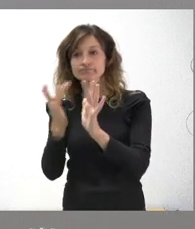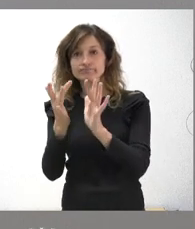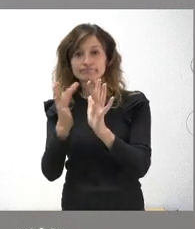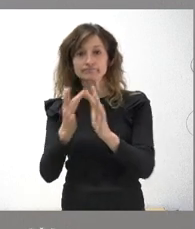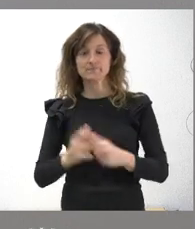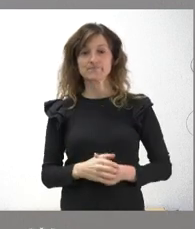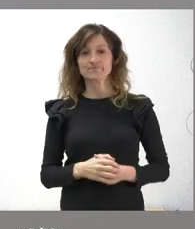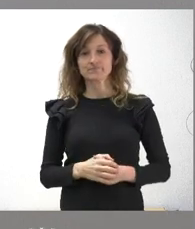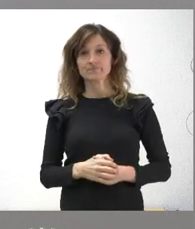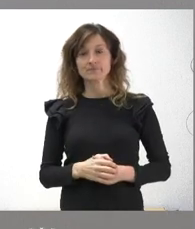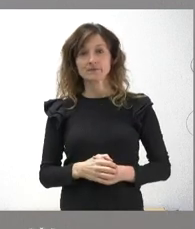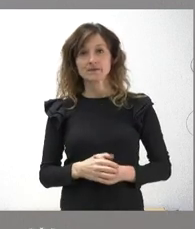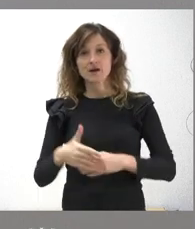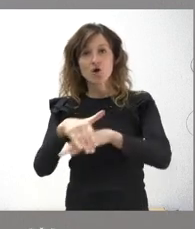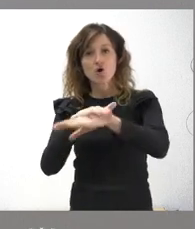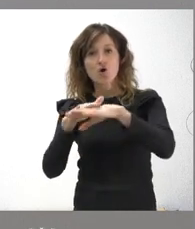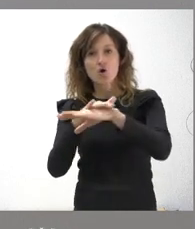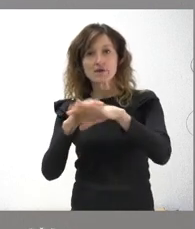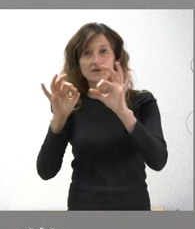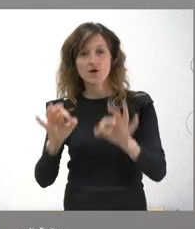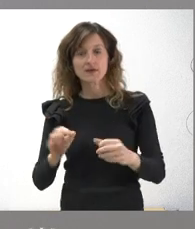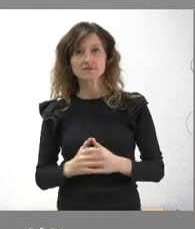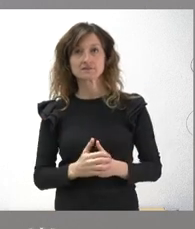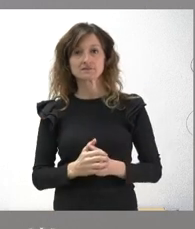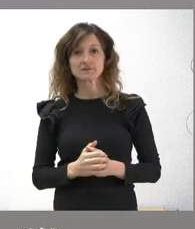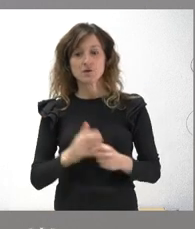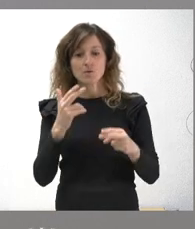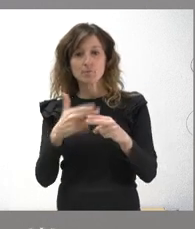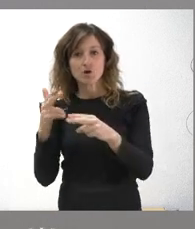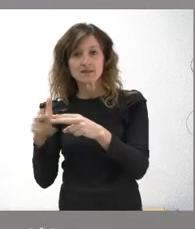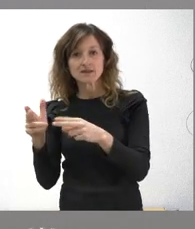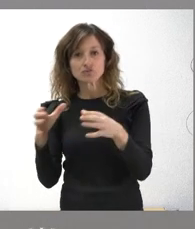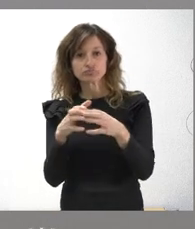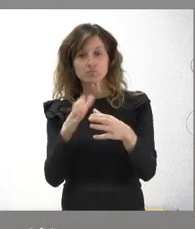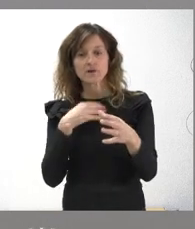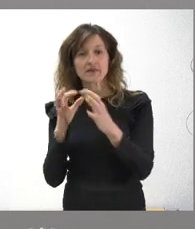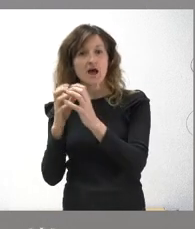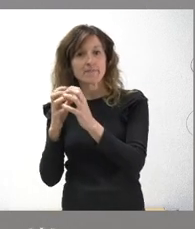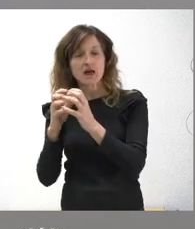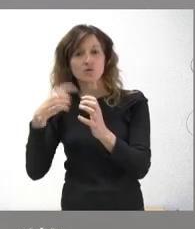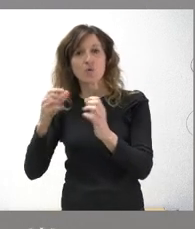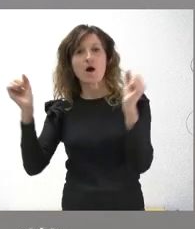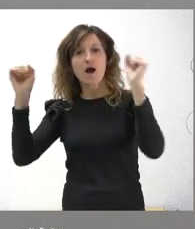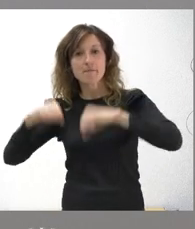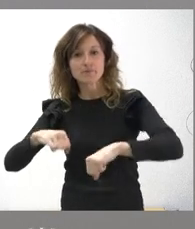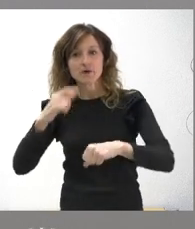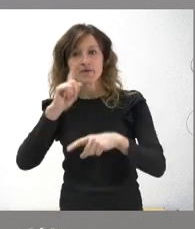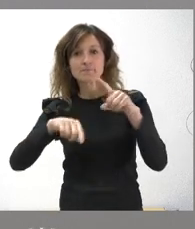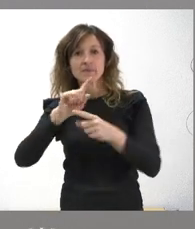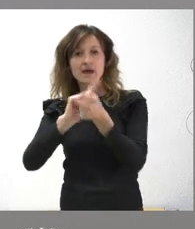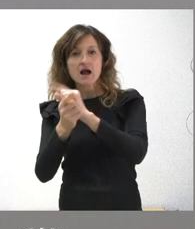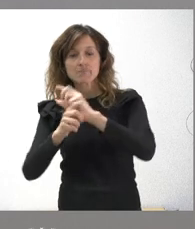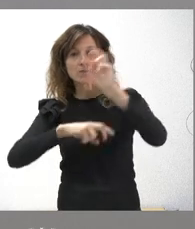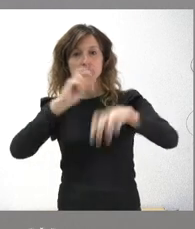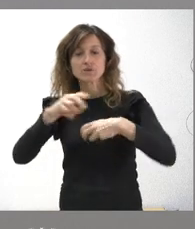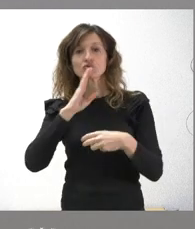que es el gobierno eso no quita lógicamente para que entre partidos puedan hablar porque estos temas luego tienen que aprobarse si hay cambios y modificaciones en